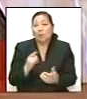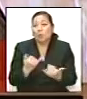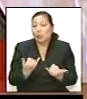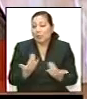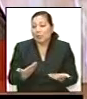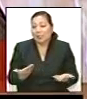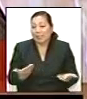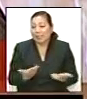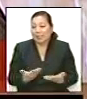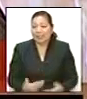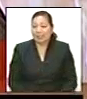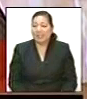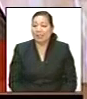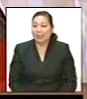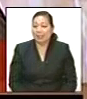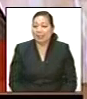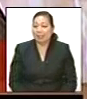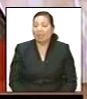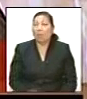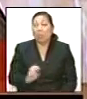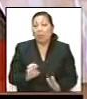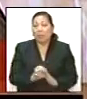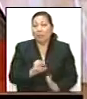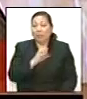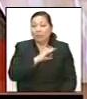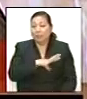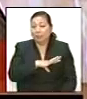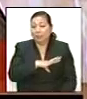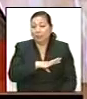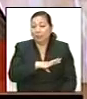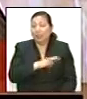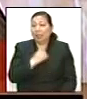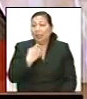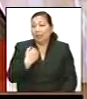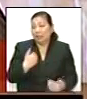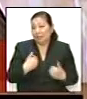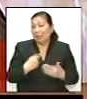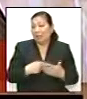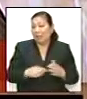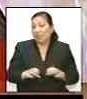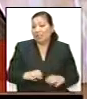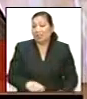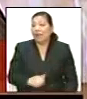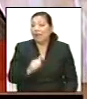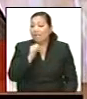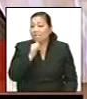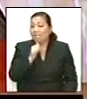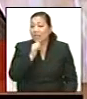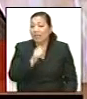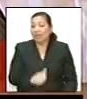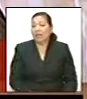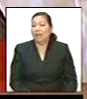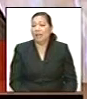lo ratifiquemos. Sabemos que Chile lo acaba de hacer, queda pendiente